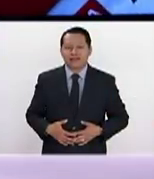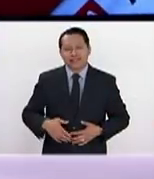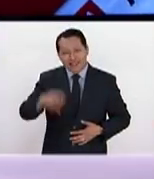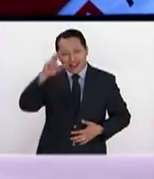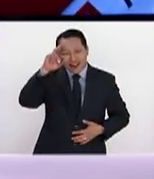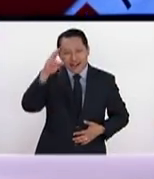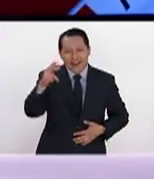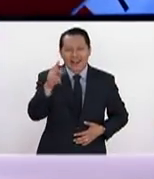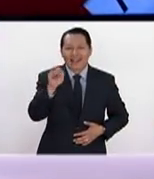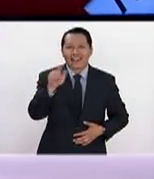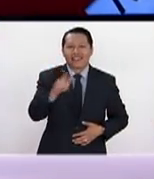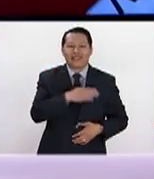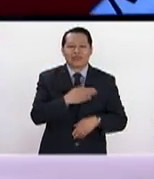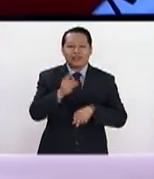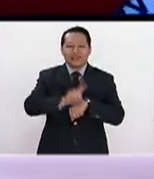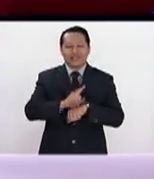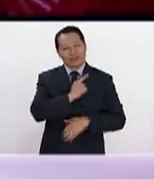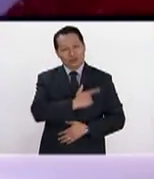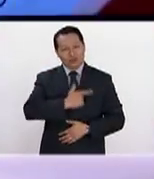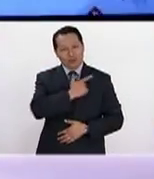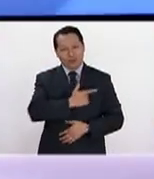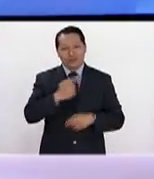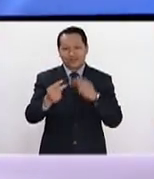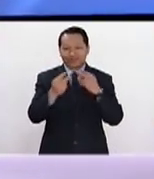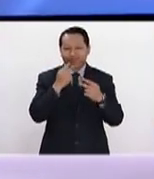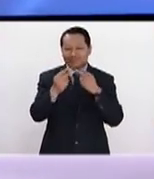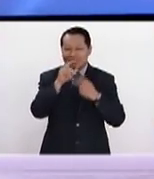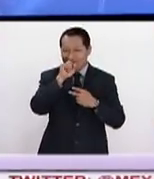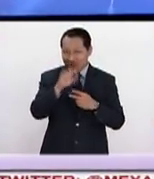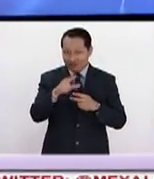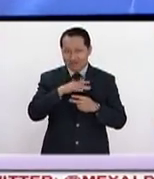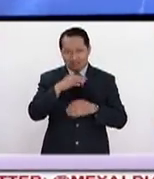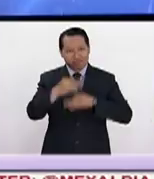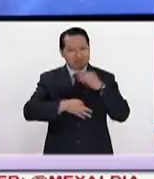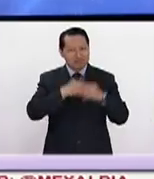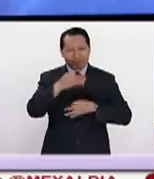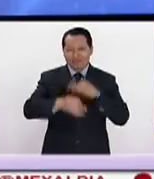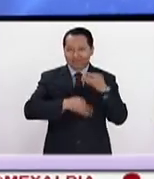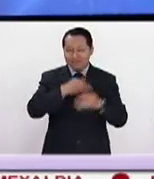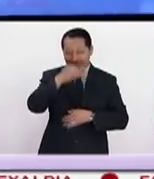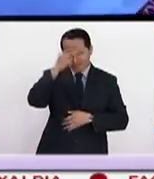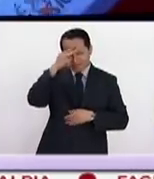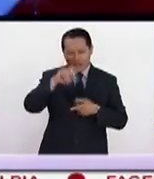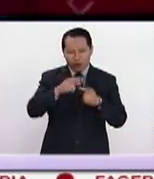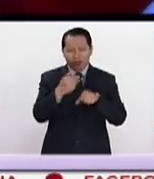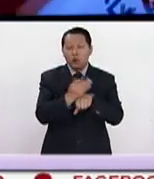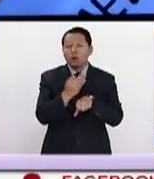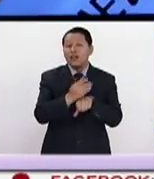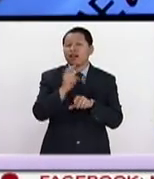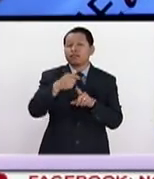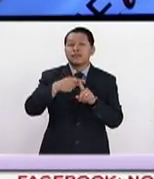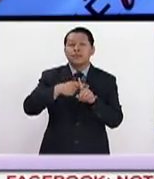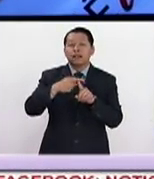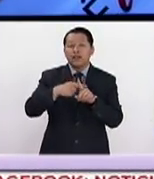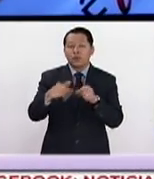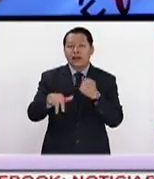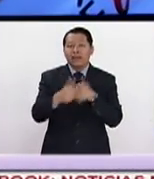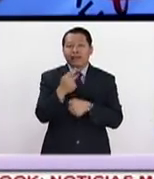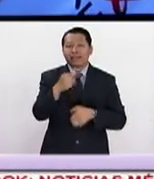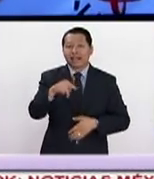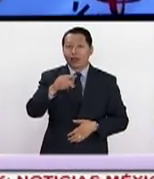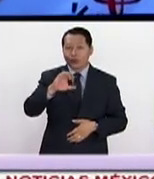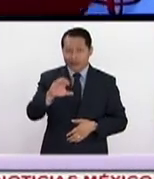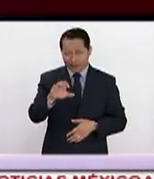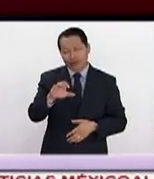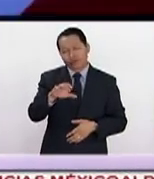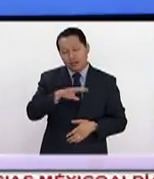Hola, ¿qué tal? Muy buenos días. Qué gusto que nos acompañen en una edición más de México al Día. En este momento la temperatura 13 grados